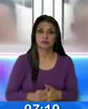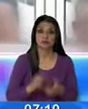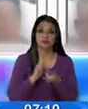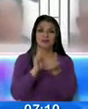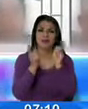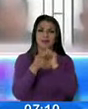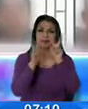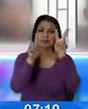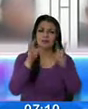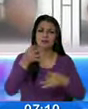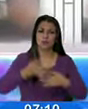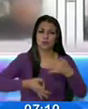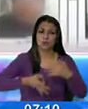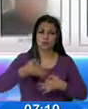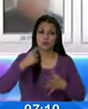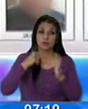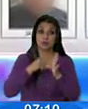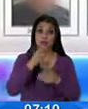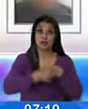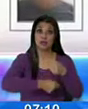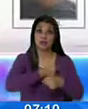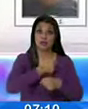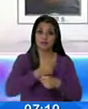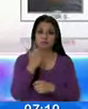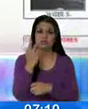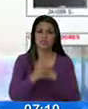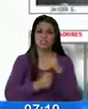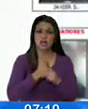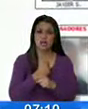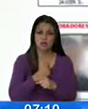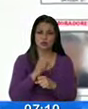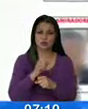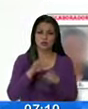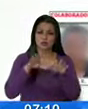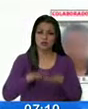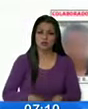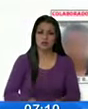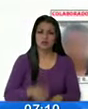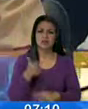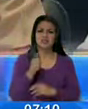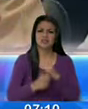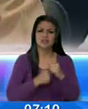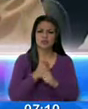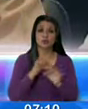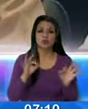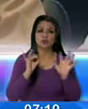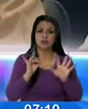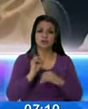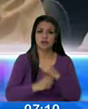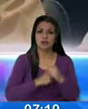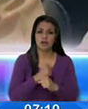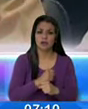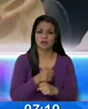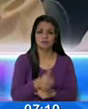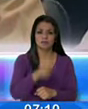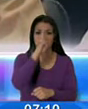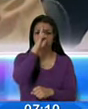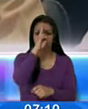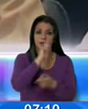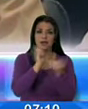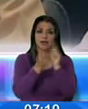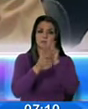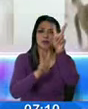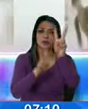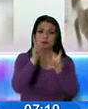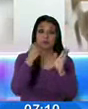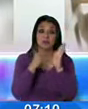donde se bajaría una pena de 13 años a 7 a 10 años, en el que ya se podría aplicar un procedimiento